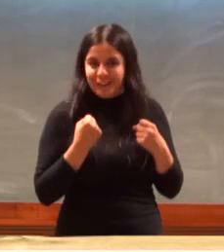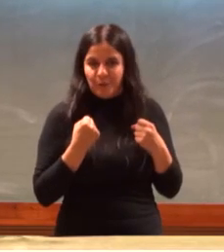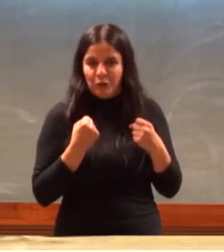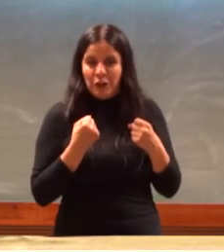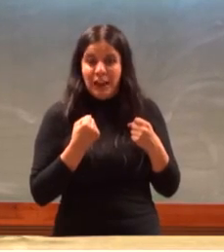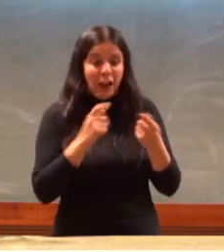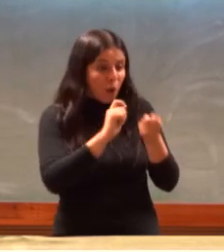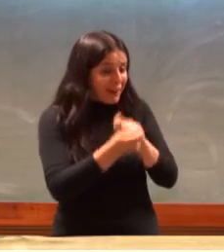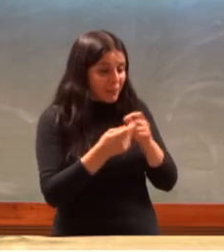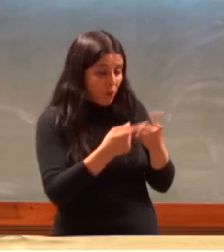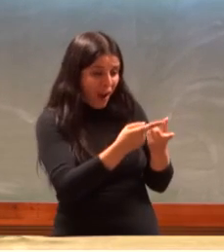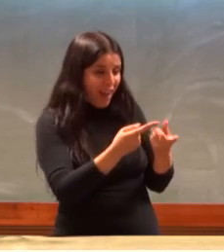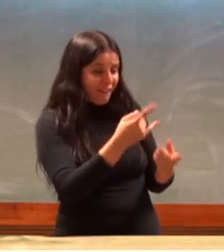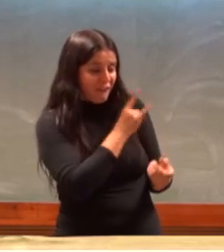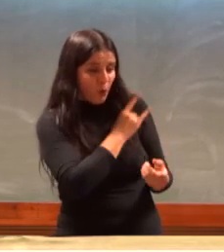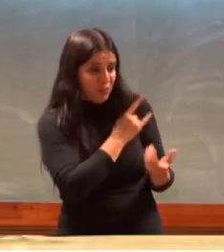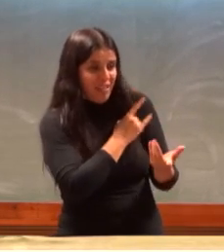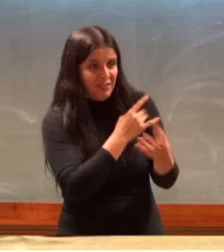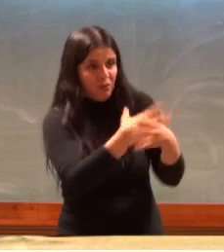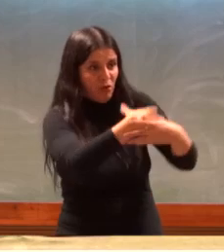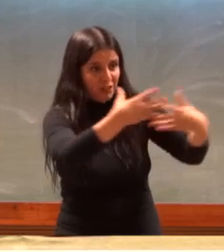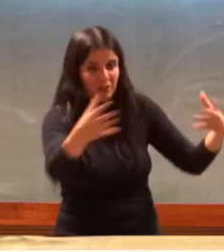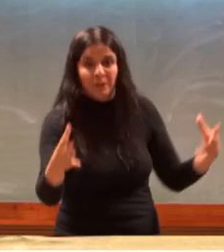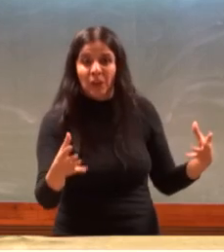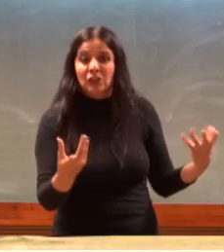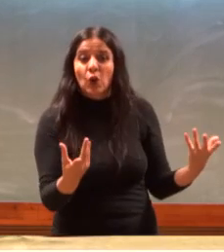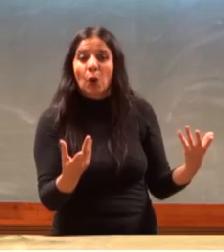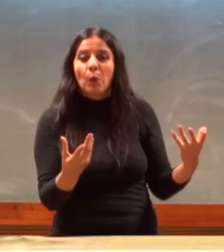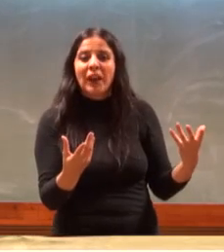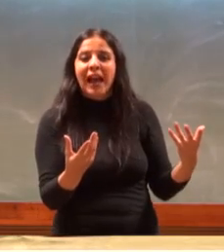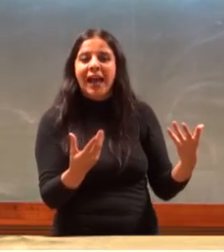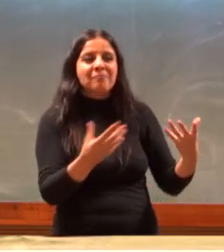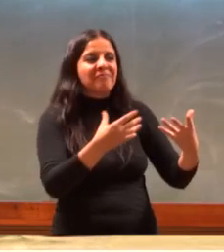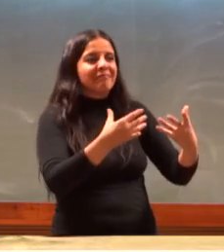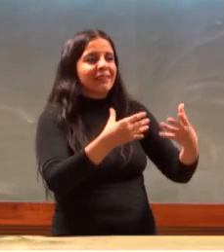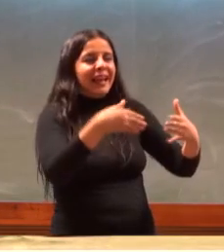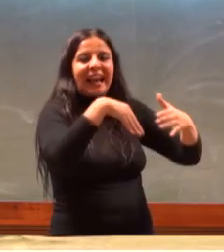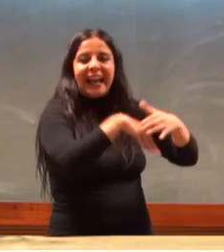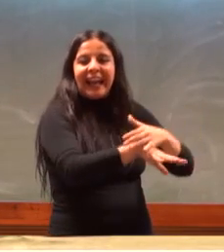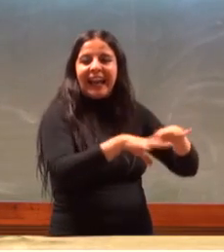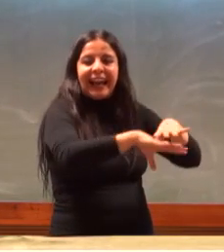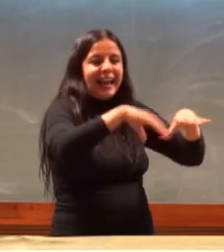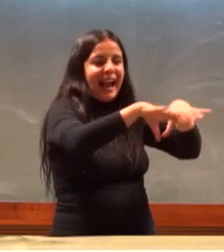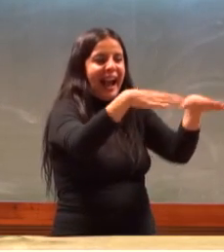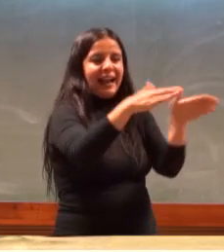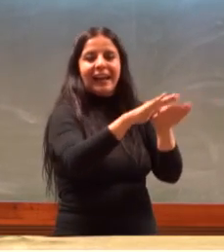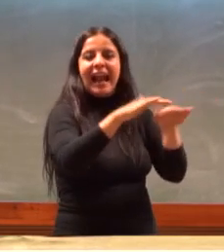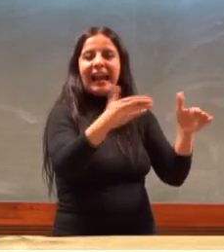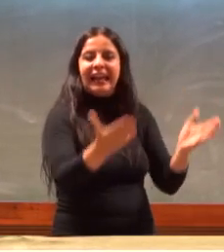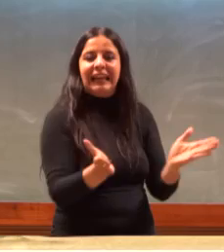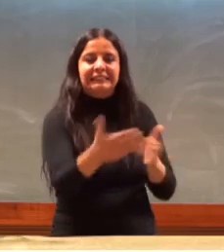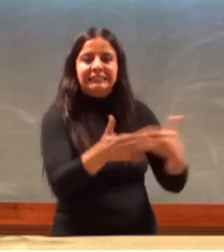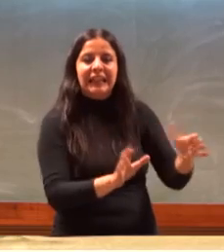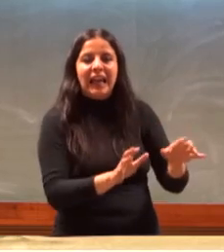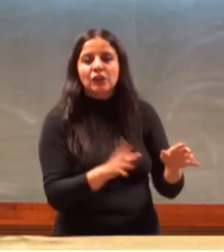facultades en una especie de este cáscara administrativa que no va a tener ninguna incidencia en términos de una